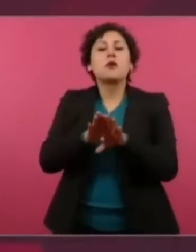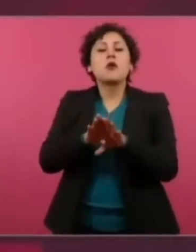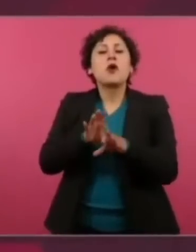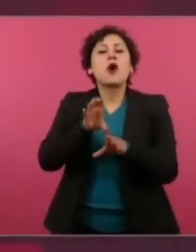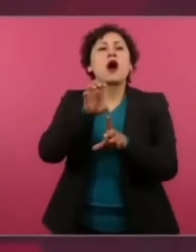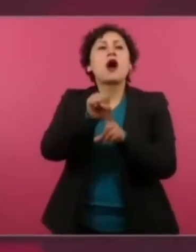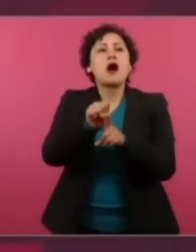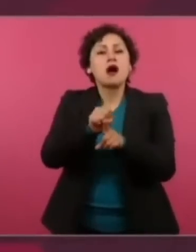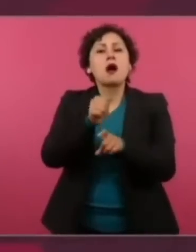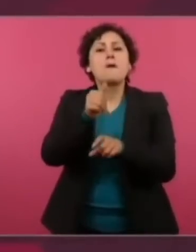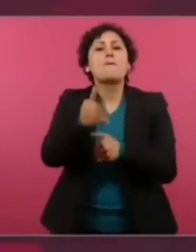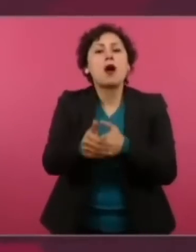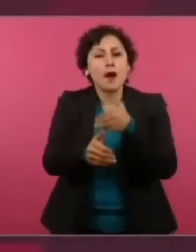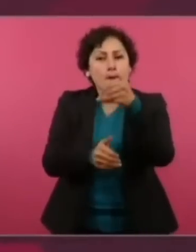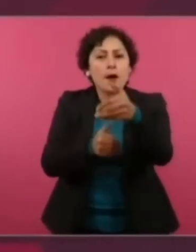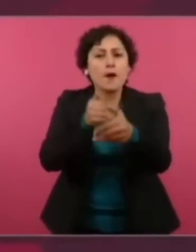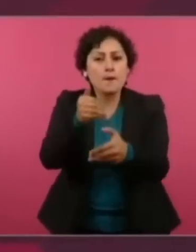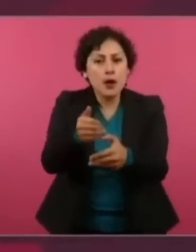y